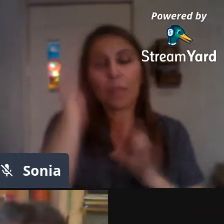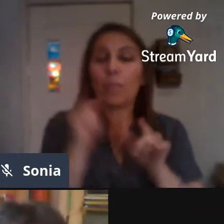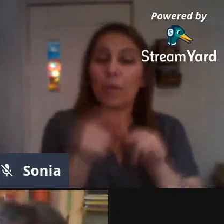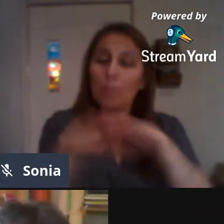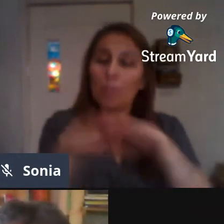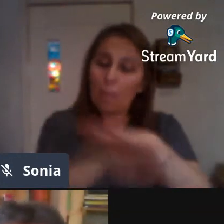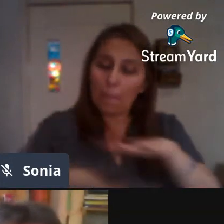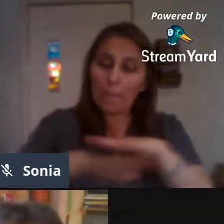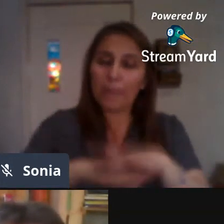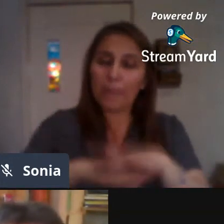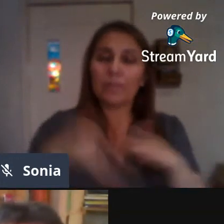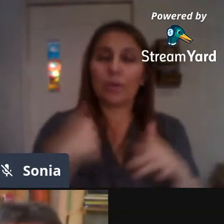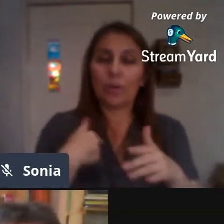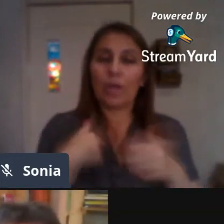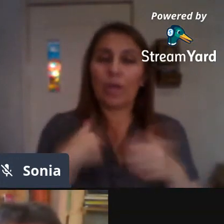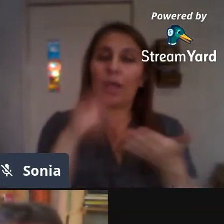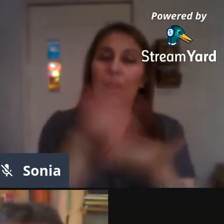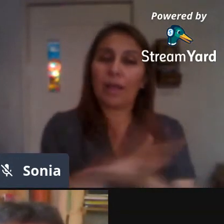bueno